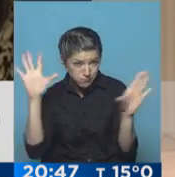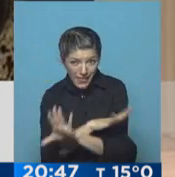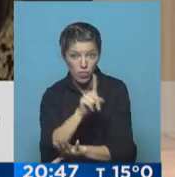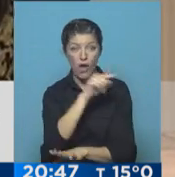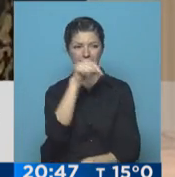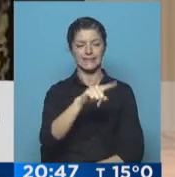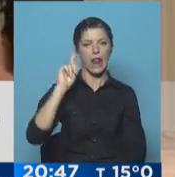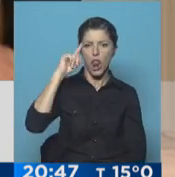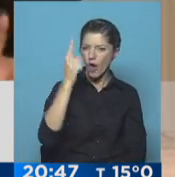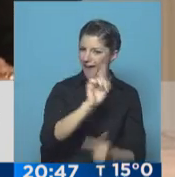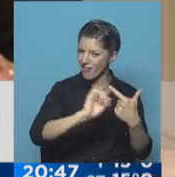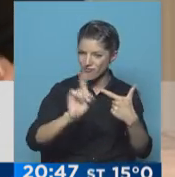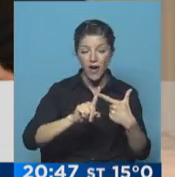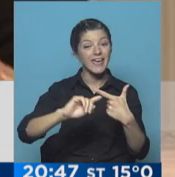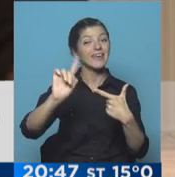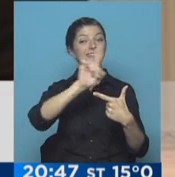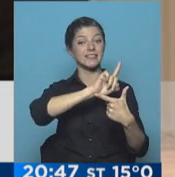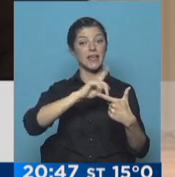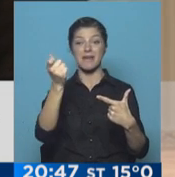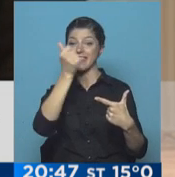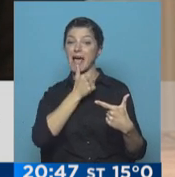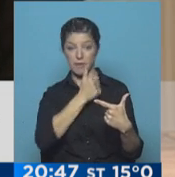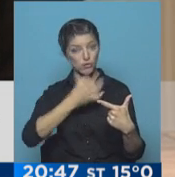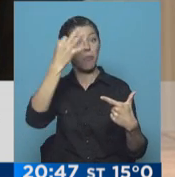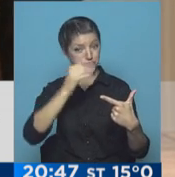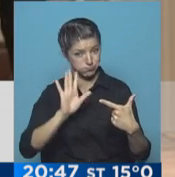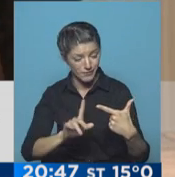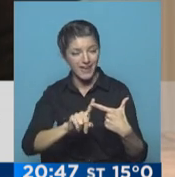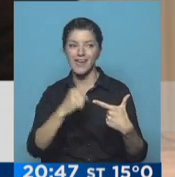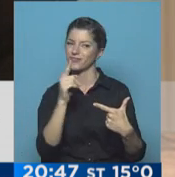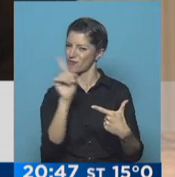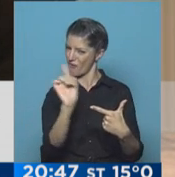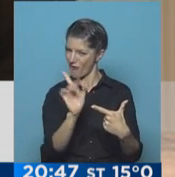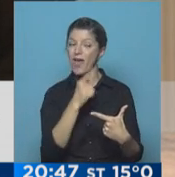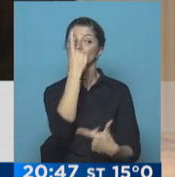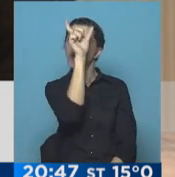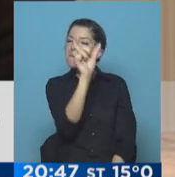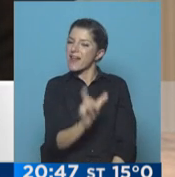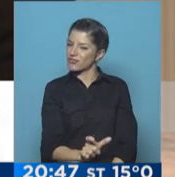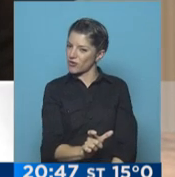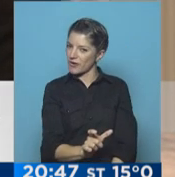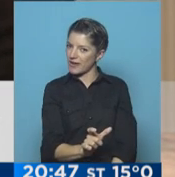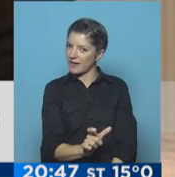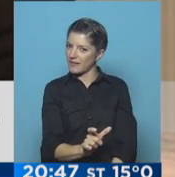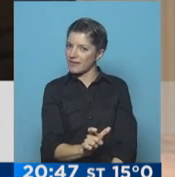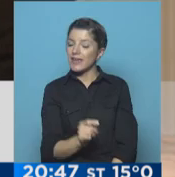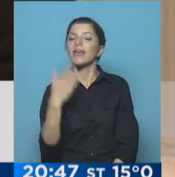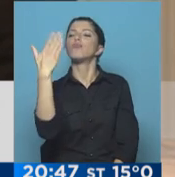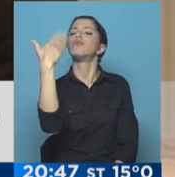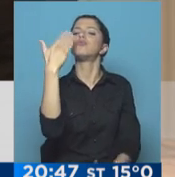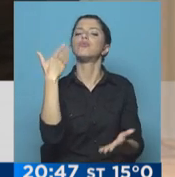delirante ni está mal medicada. Es una persona que es vocera de